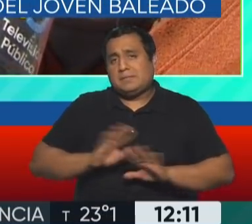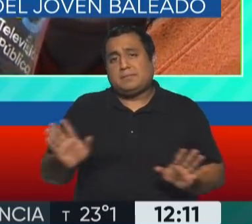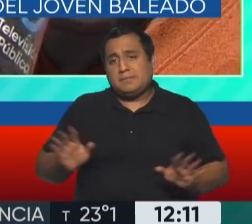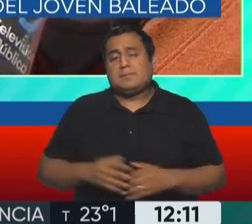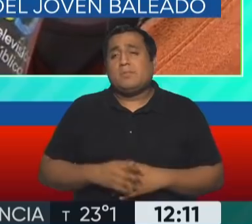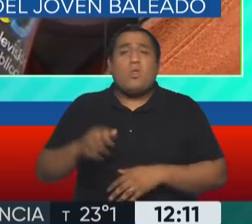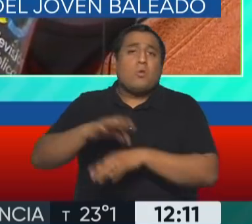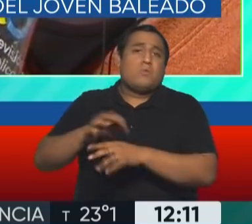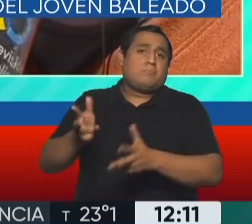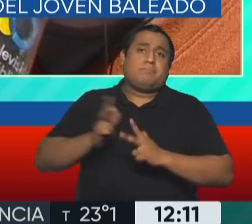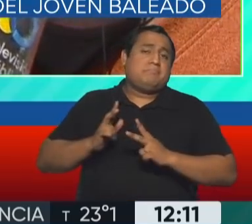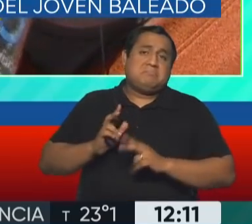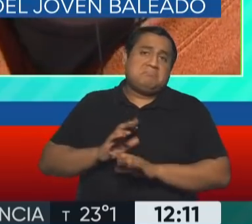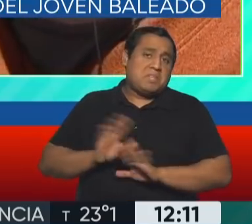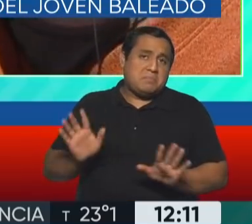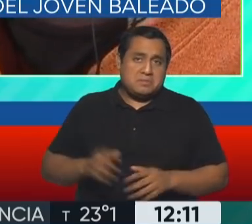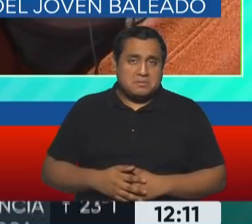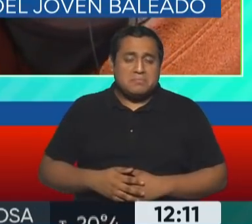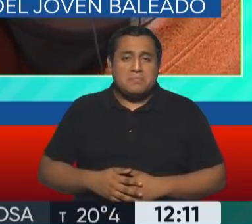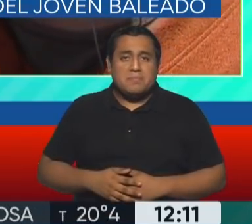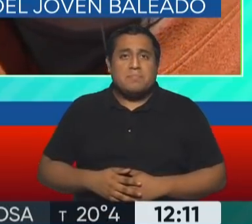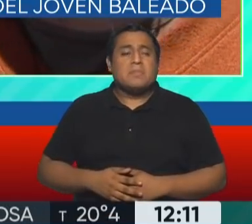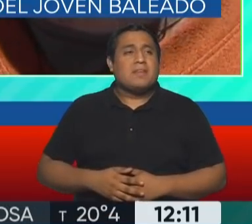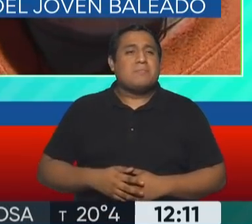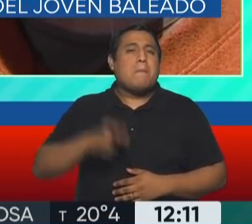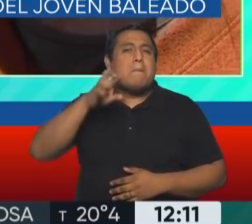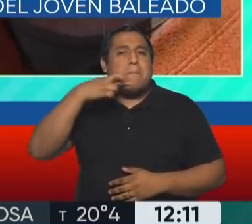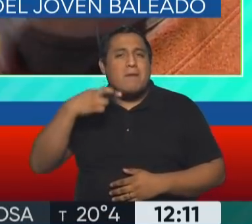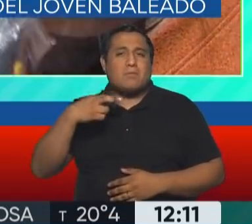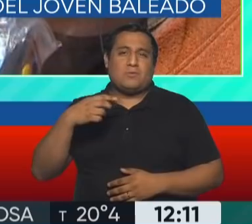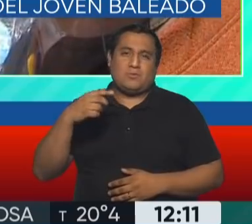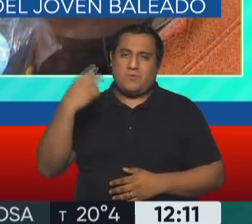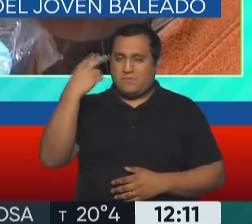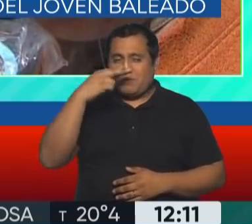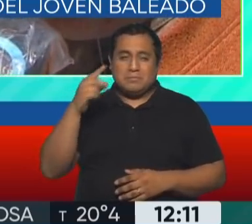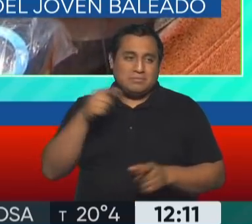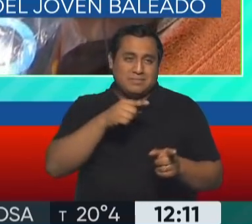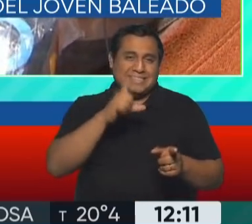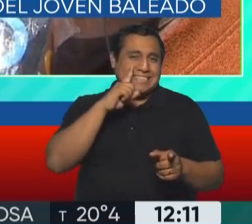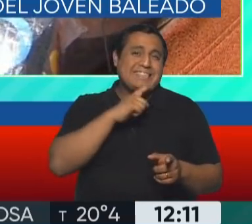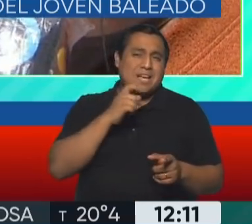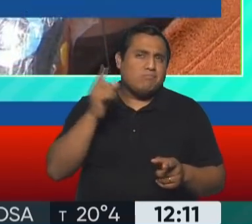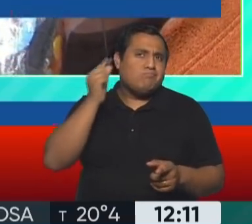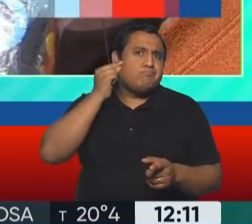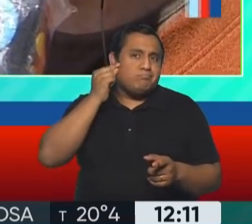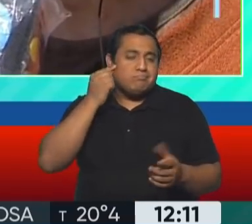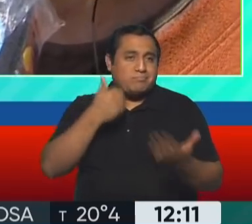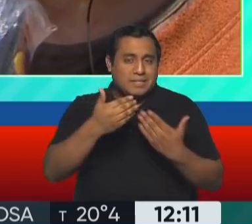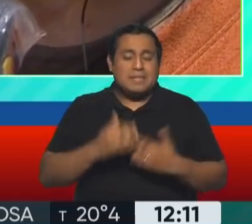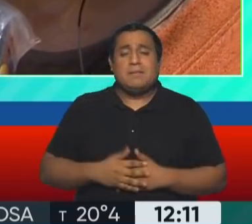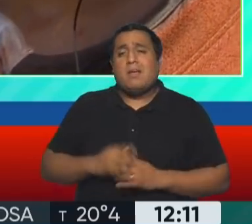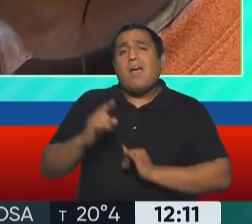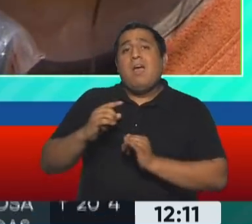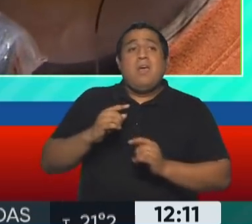Es lo único que nos dicen. Pablo, Cintia ya nos está escuchando. Cintia, bueno, hay dos versiones diferentes en una misma historia. La versión